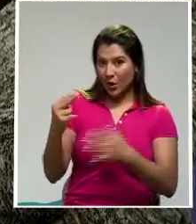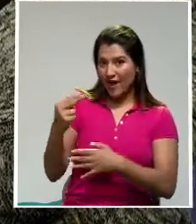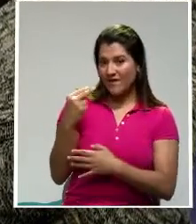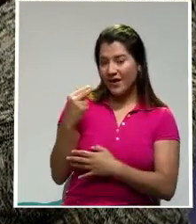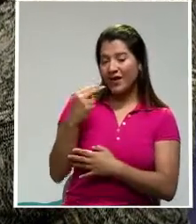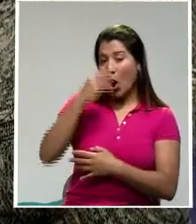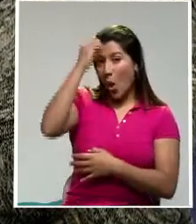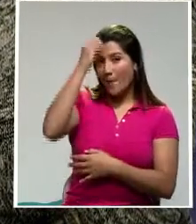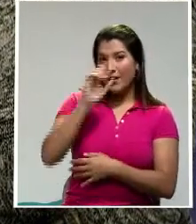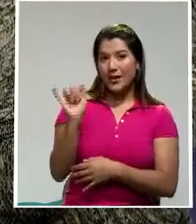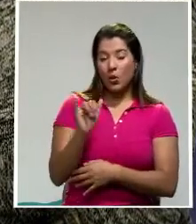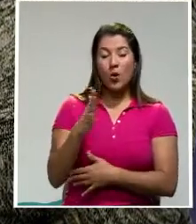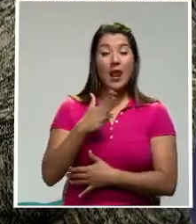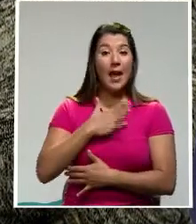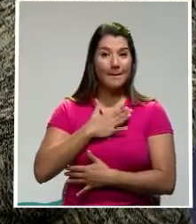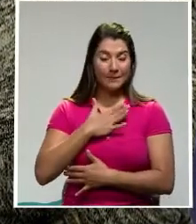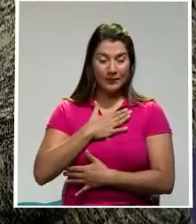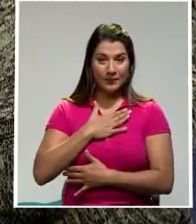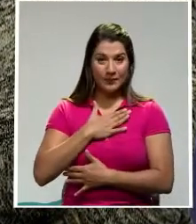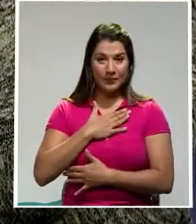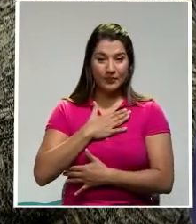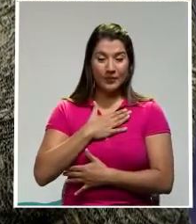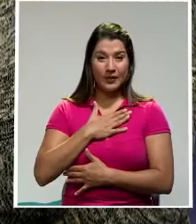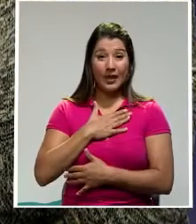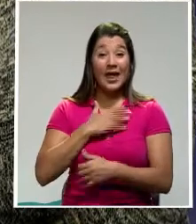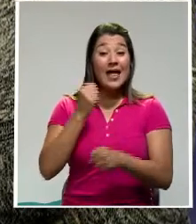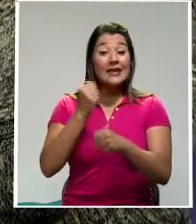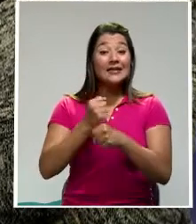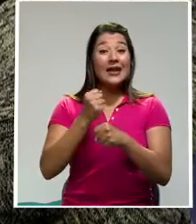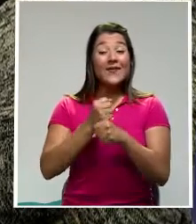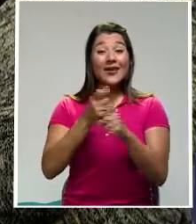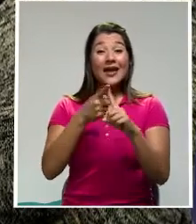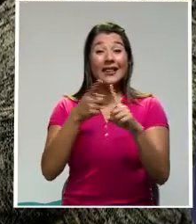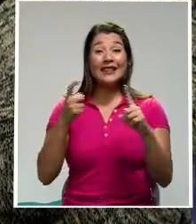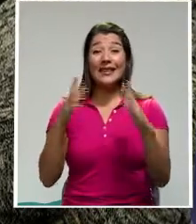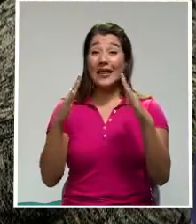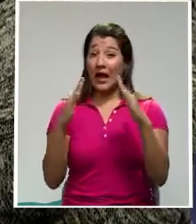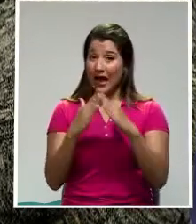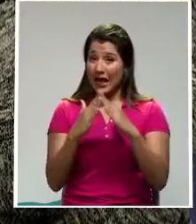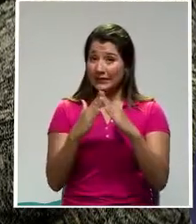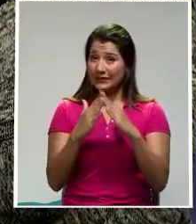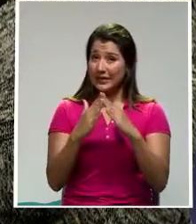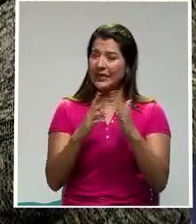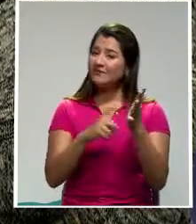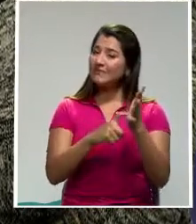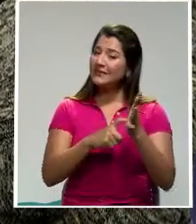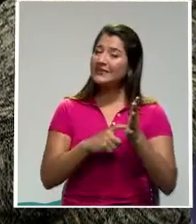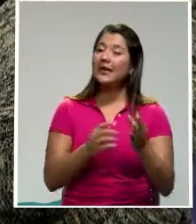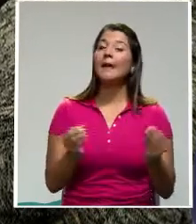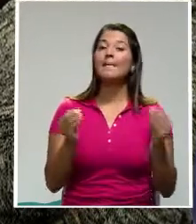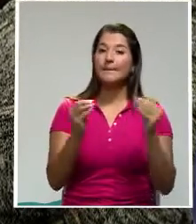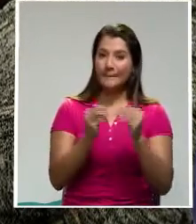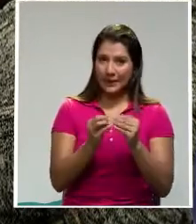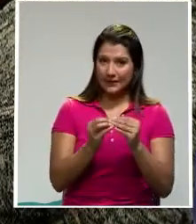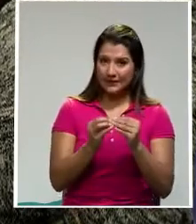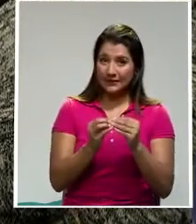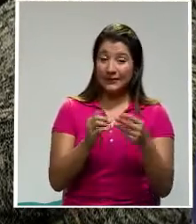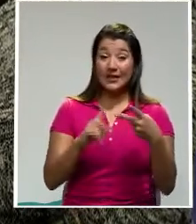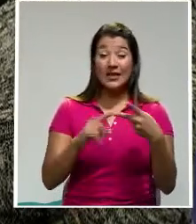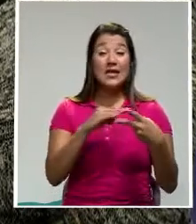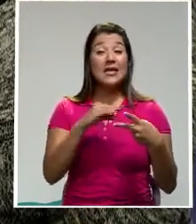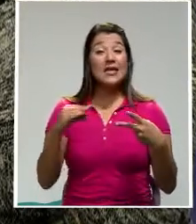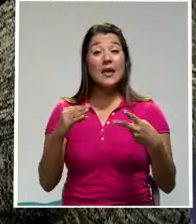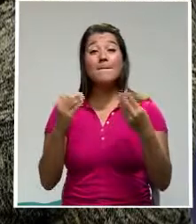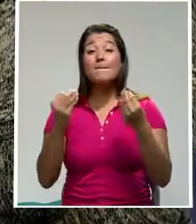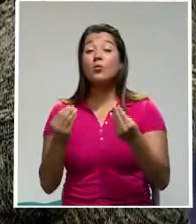coincidir conmigo en que el teletrabajo es más exigente y en muchas